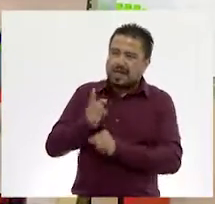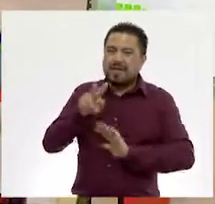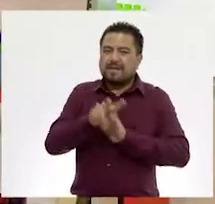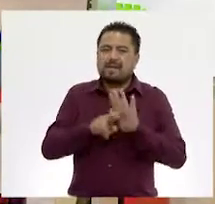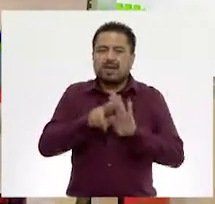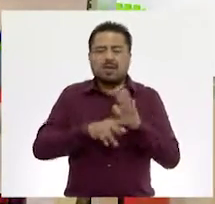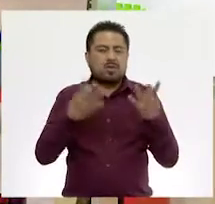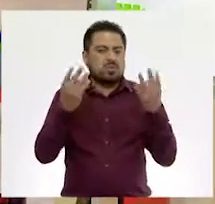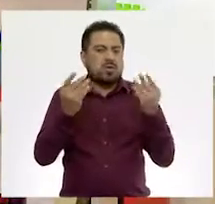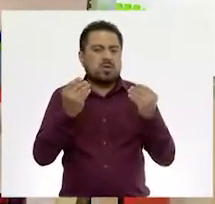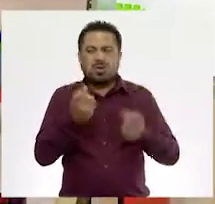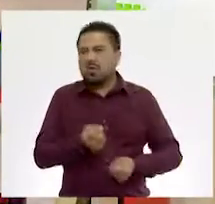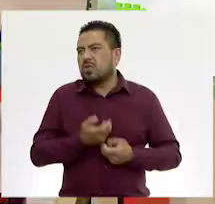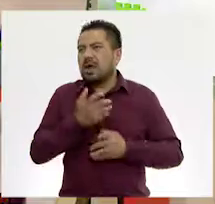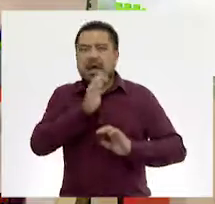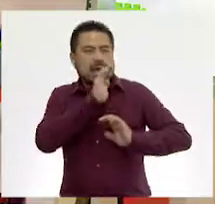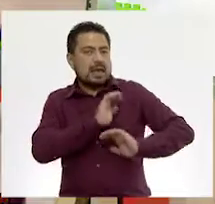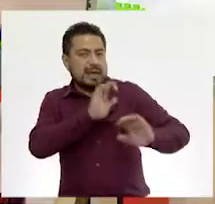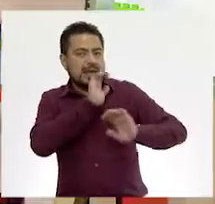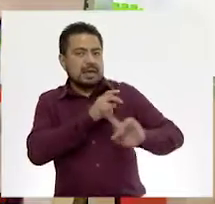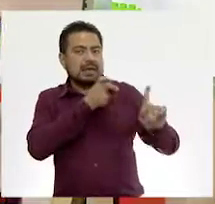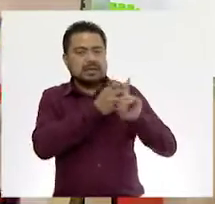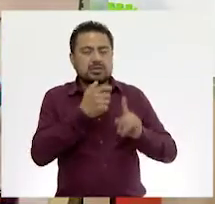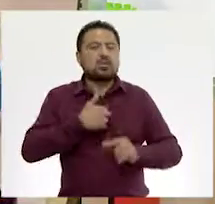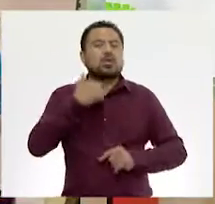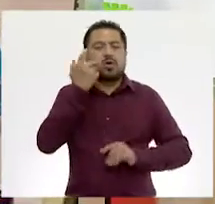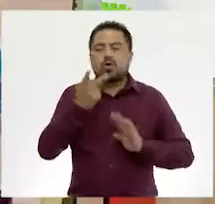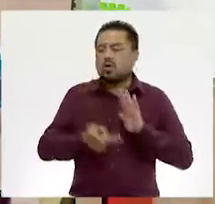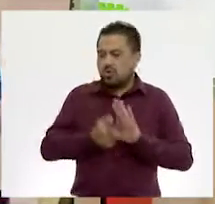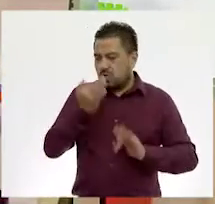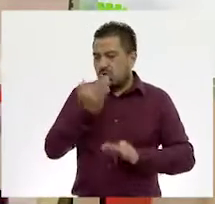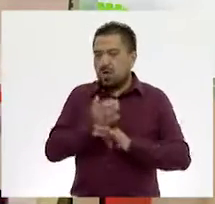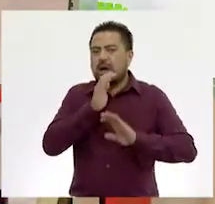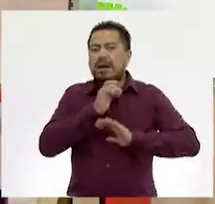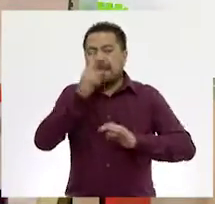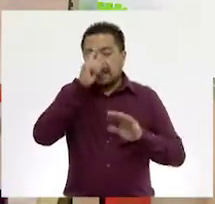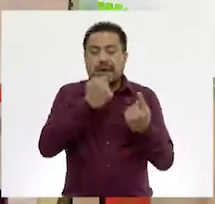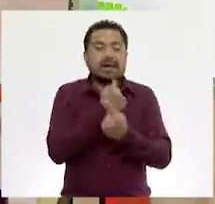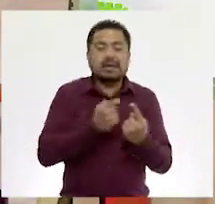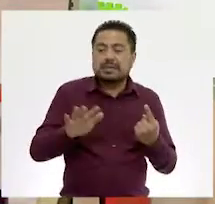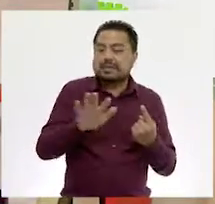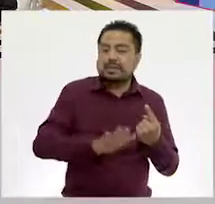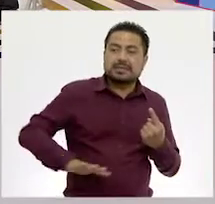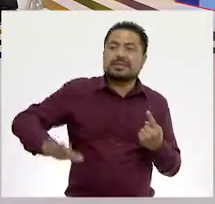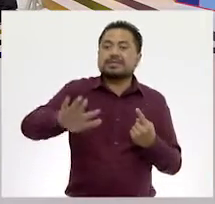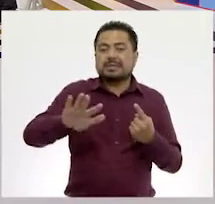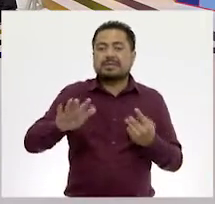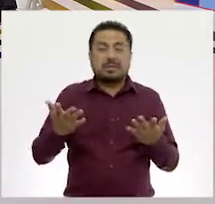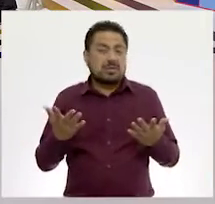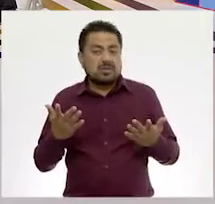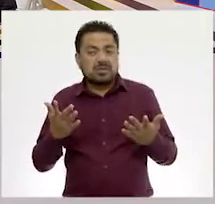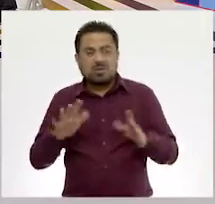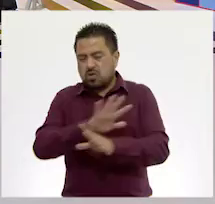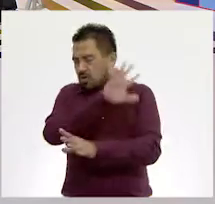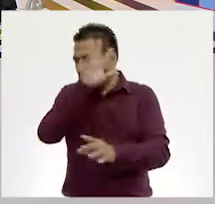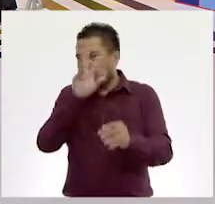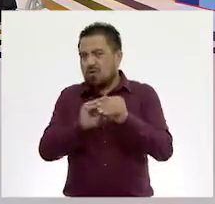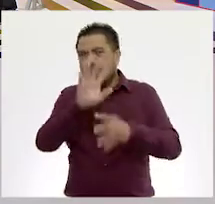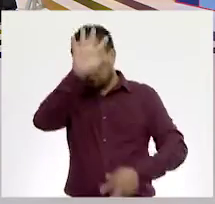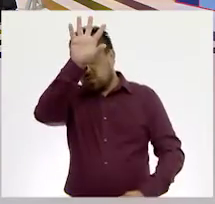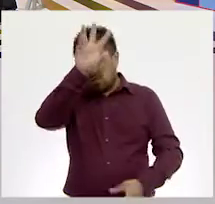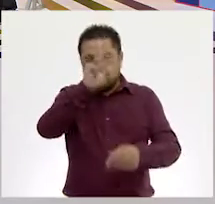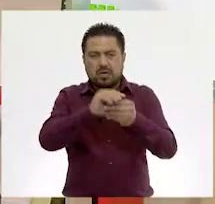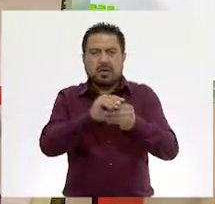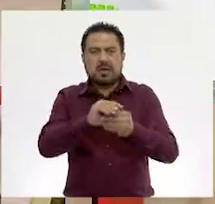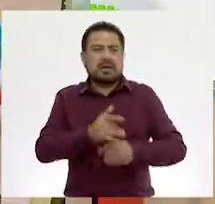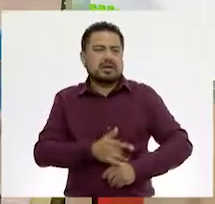hubo varias versiones de esa canción. Yo quiero que la cantemos para nuestros niños y nuestras niñas, toda completa, pero